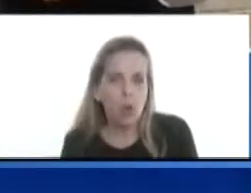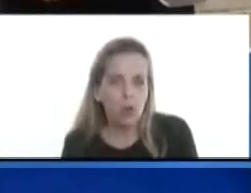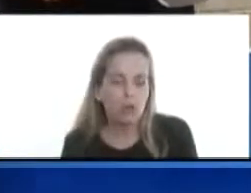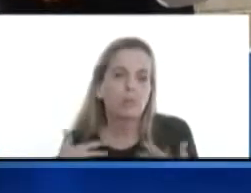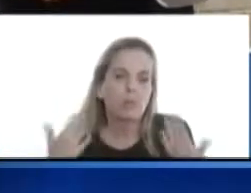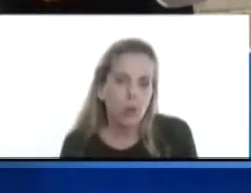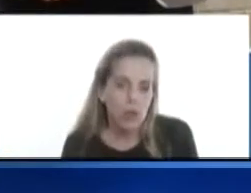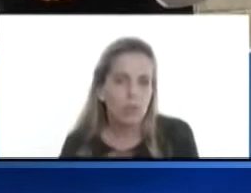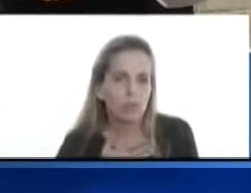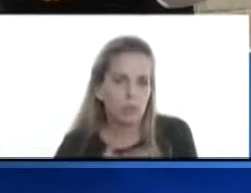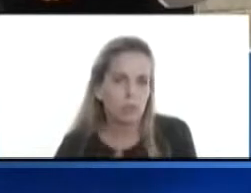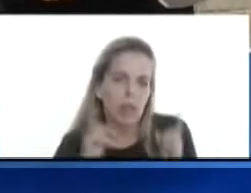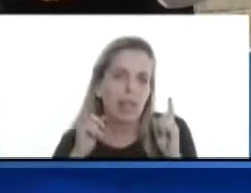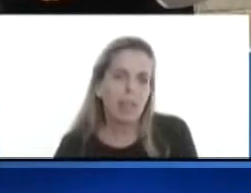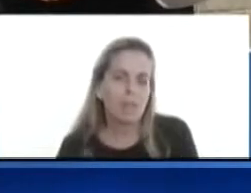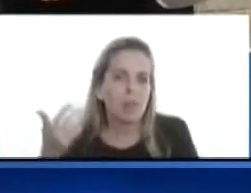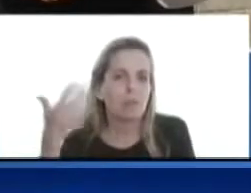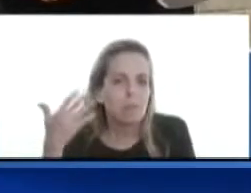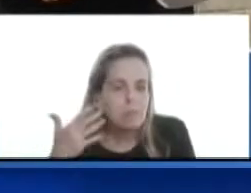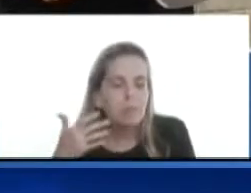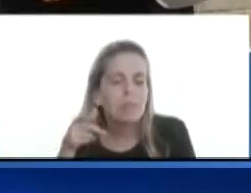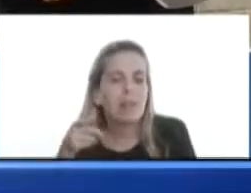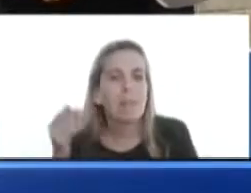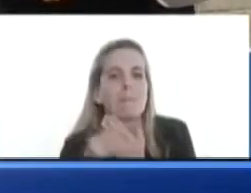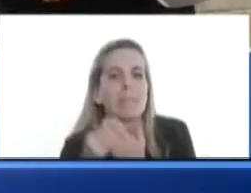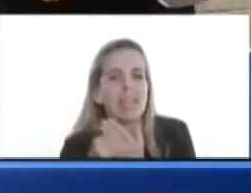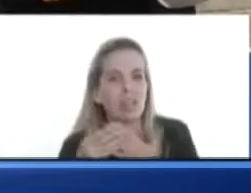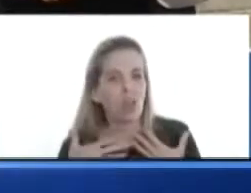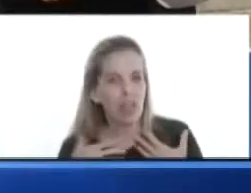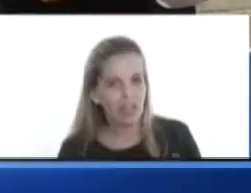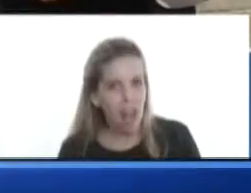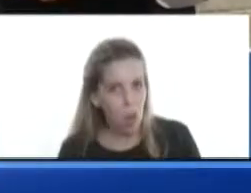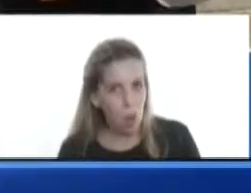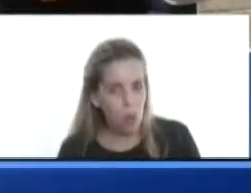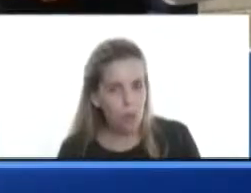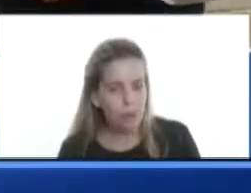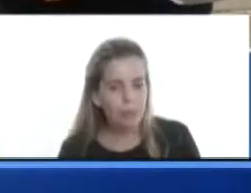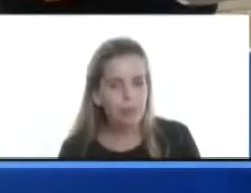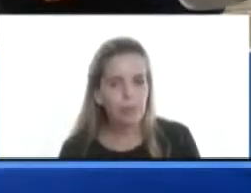celebro realmente también las palabras del ministro de Salud cuando